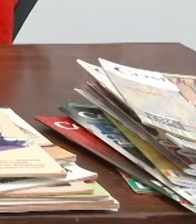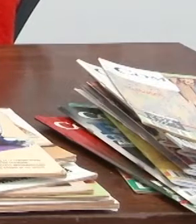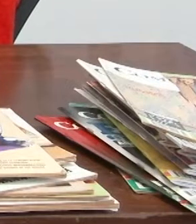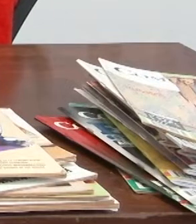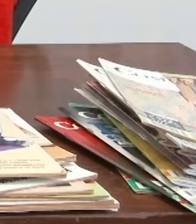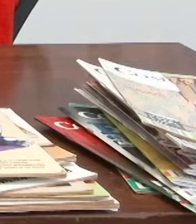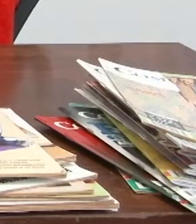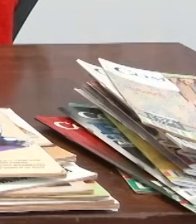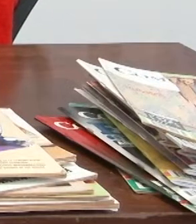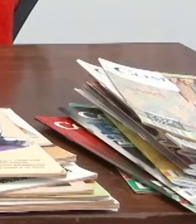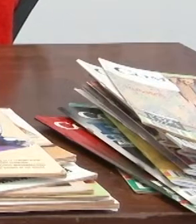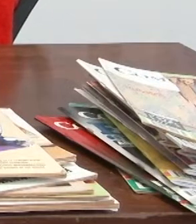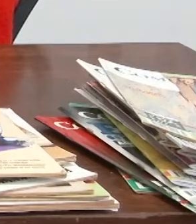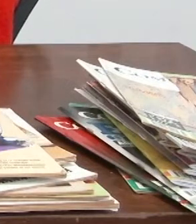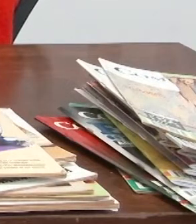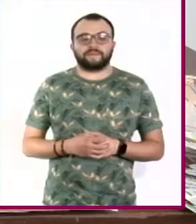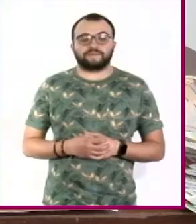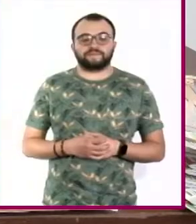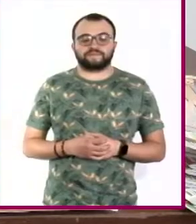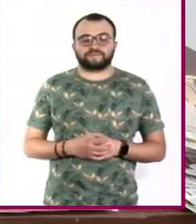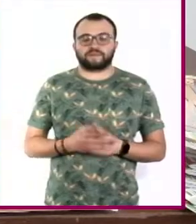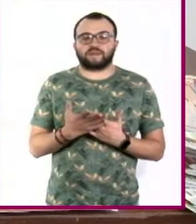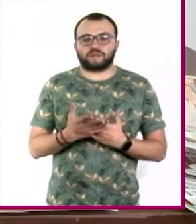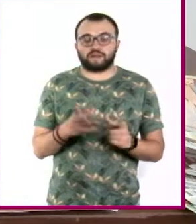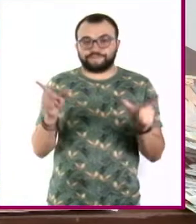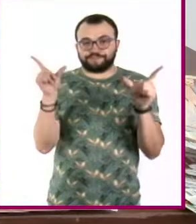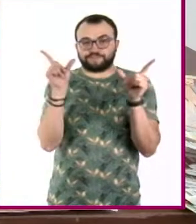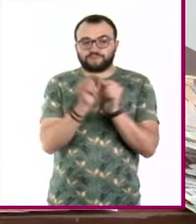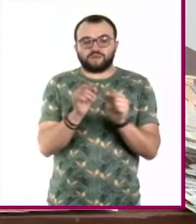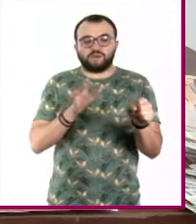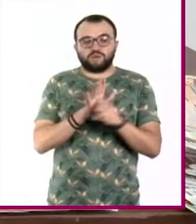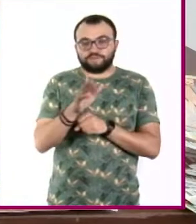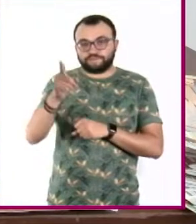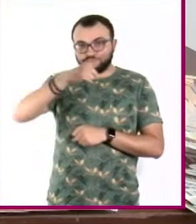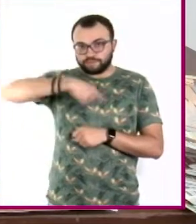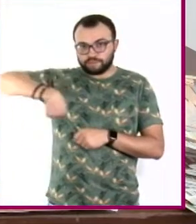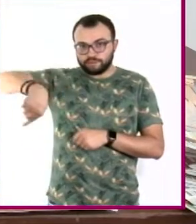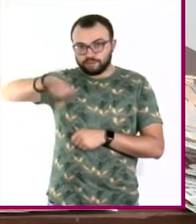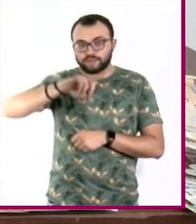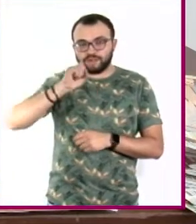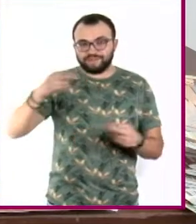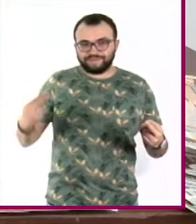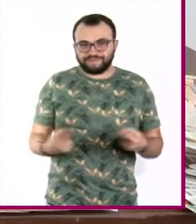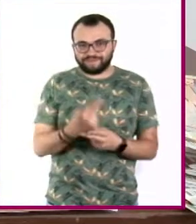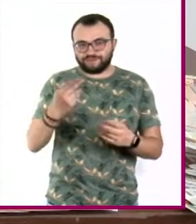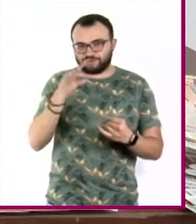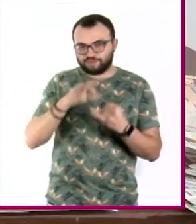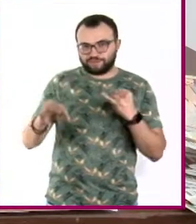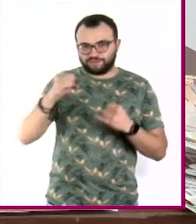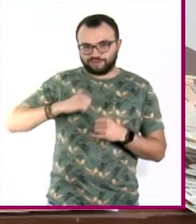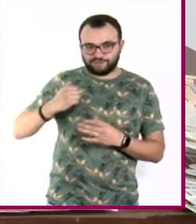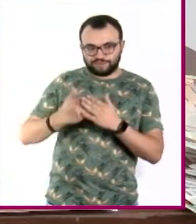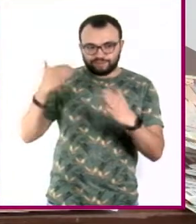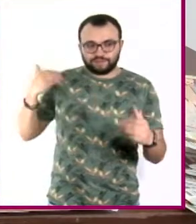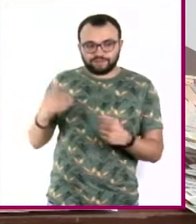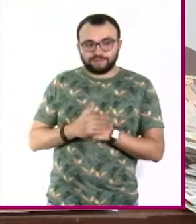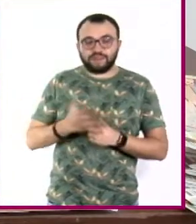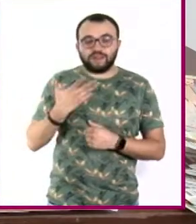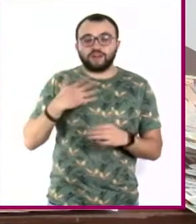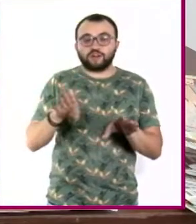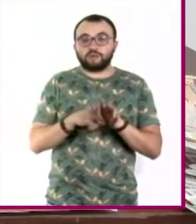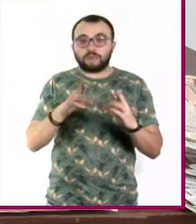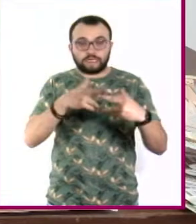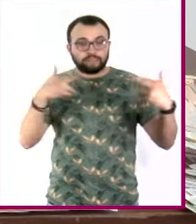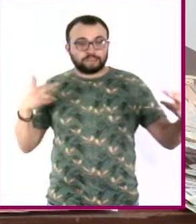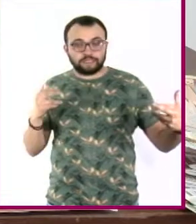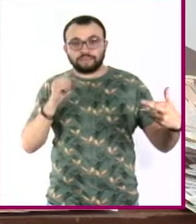Feixa 2014. En síntesis, el denominador común de los nacidos en los últimos del siglo pasado ha sido la íntima relación